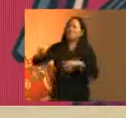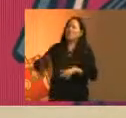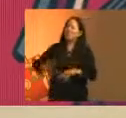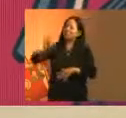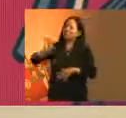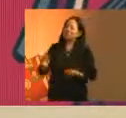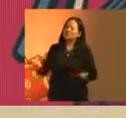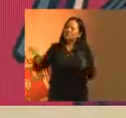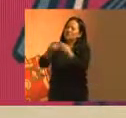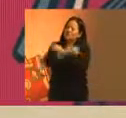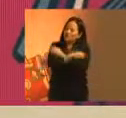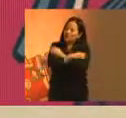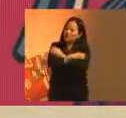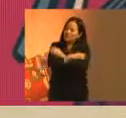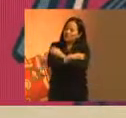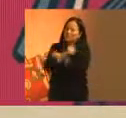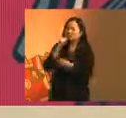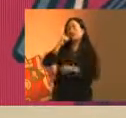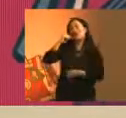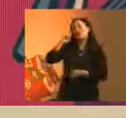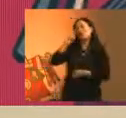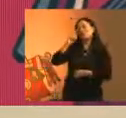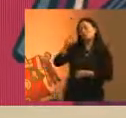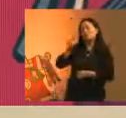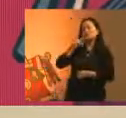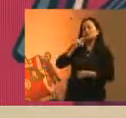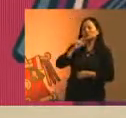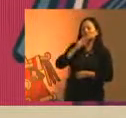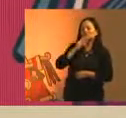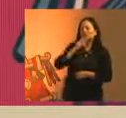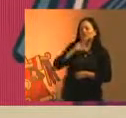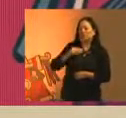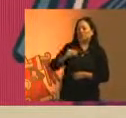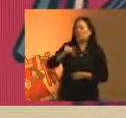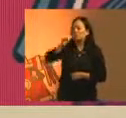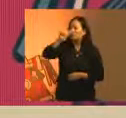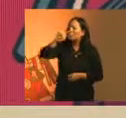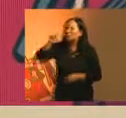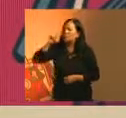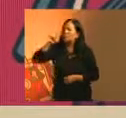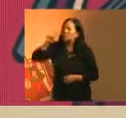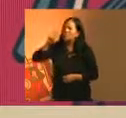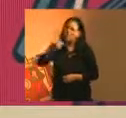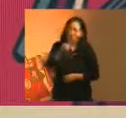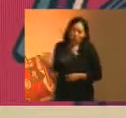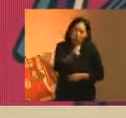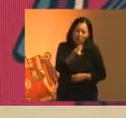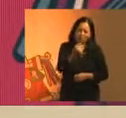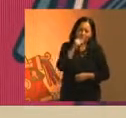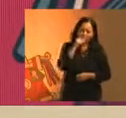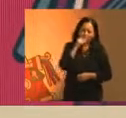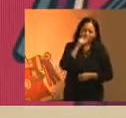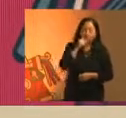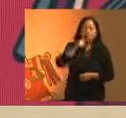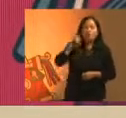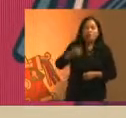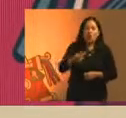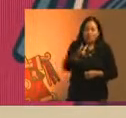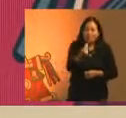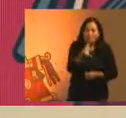recio ayer vio una pobre abeja en el hocico de un perro y hoy vi al perro en un enjambre que se lo